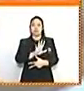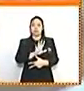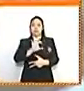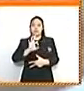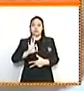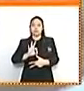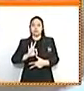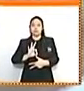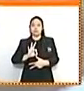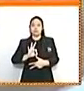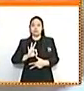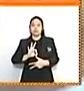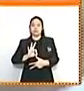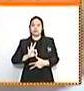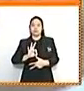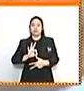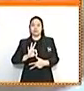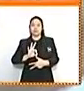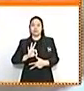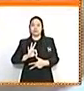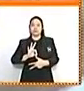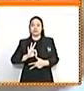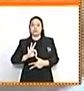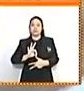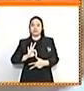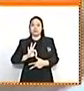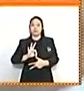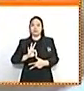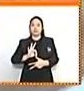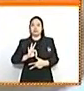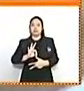59. Tercer número afortunado,